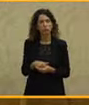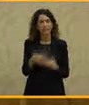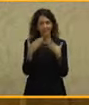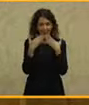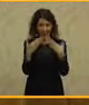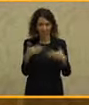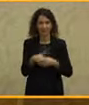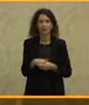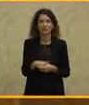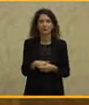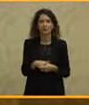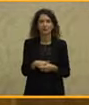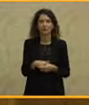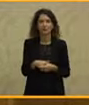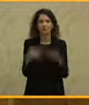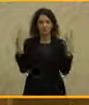Gracias.